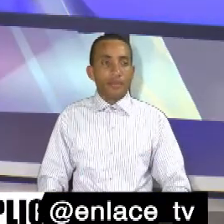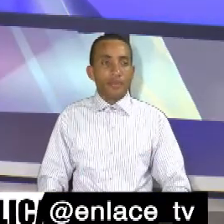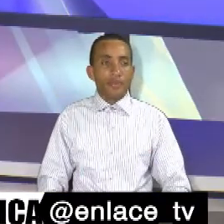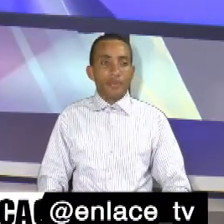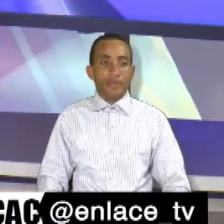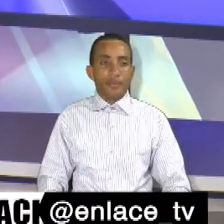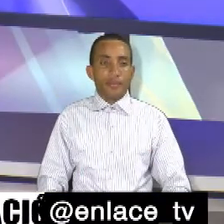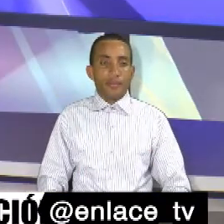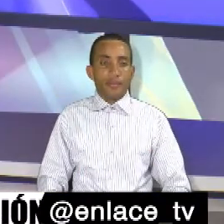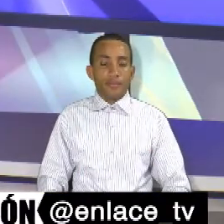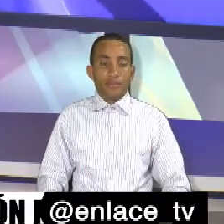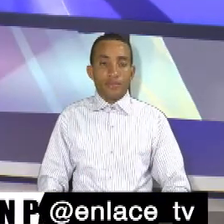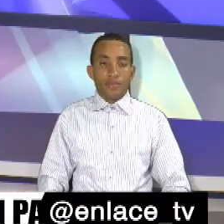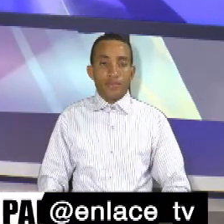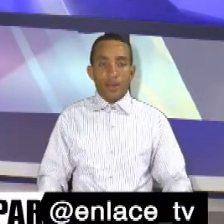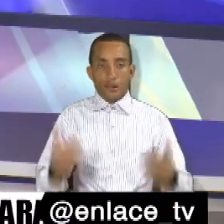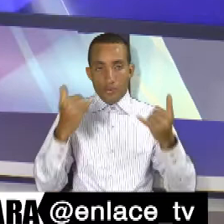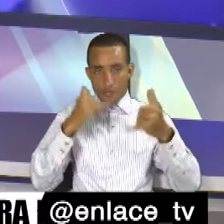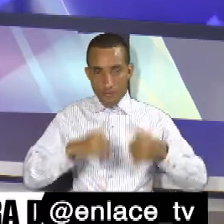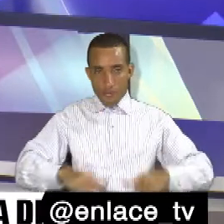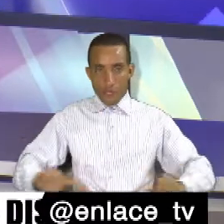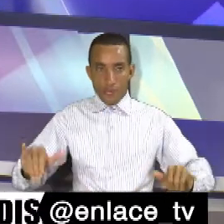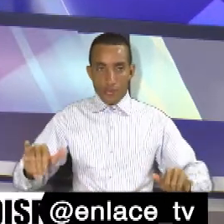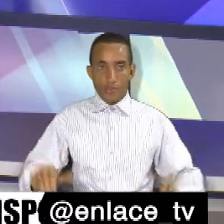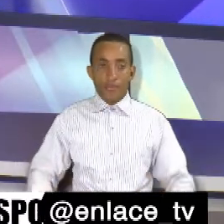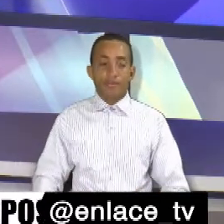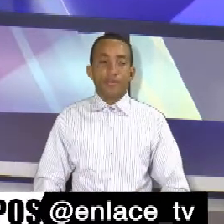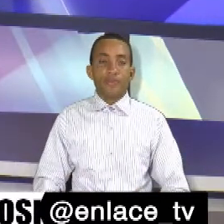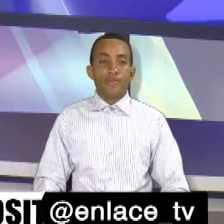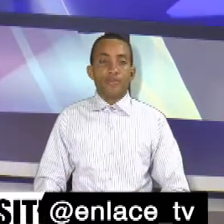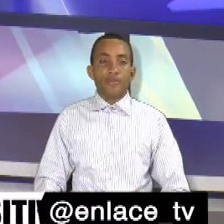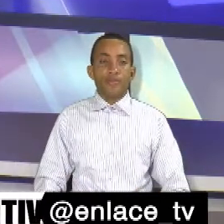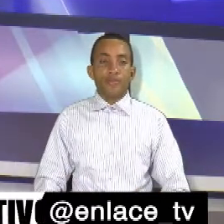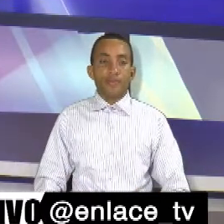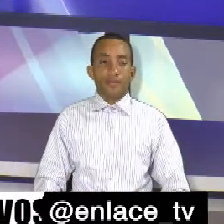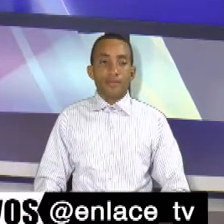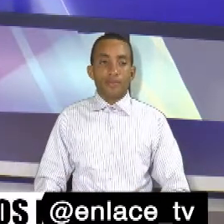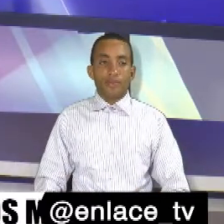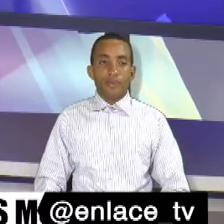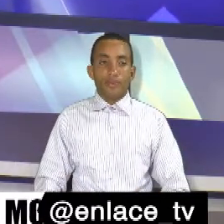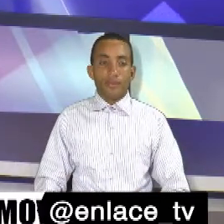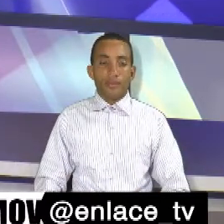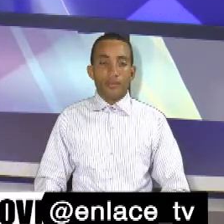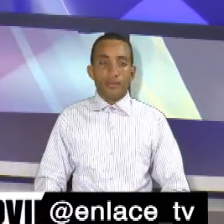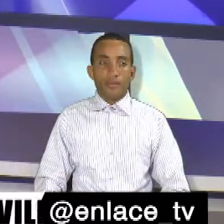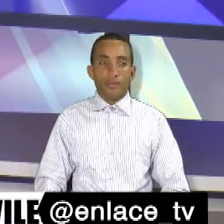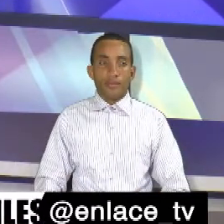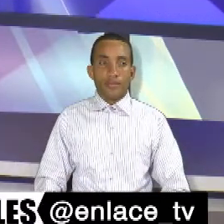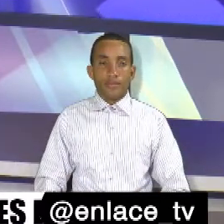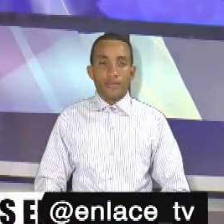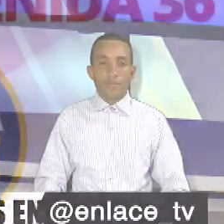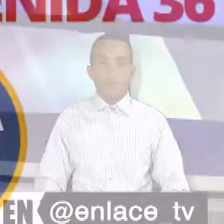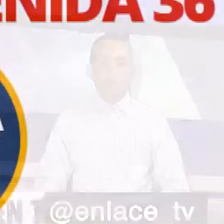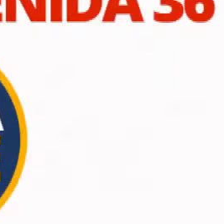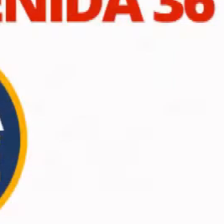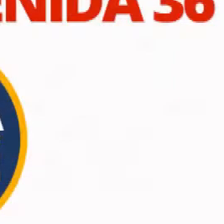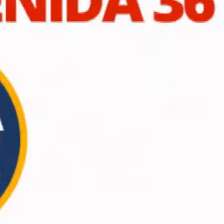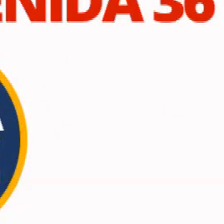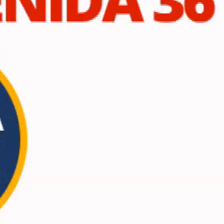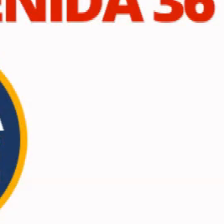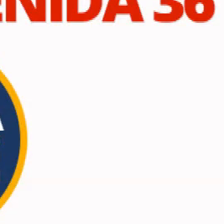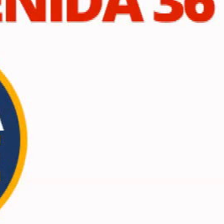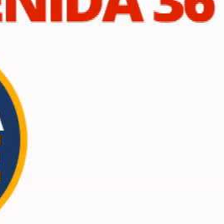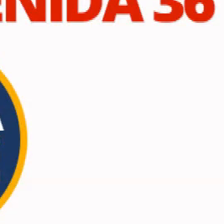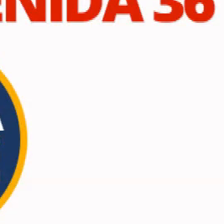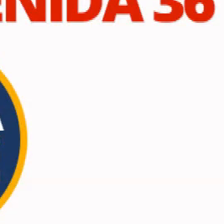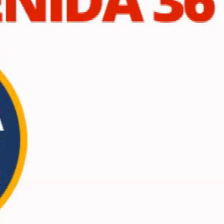nos despedimos de la presente emisión de Enlace Noticias. A ustedes gracias, como siempre, por la compañía, pero antes de irnos les recordamos, como